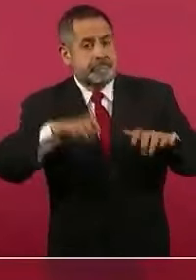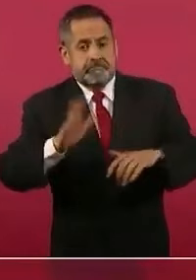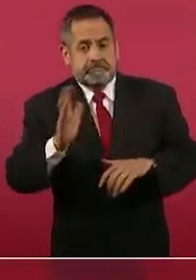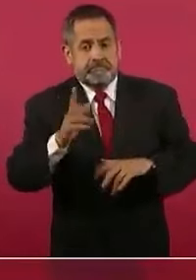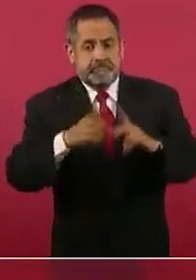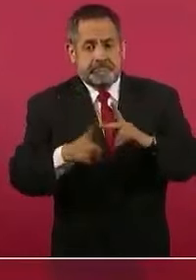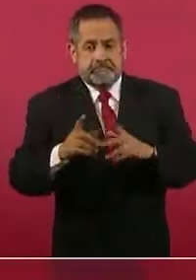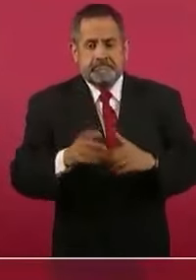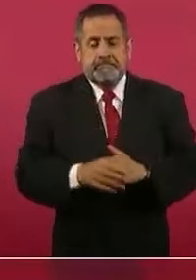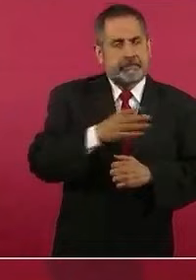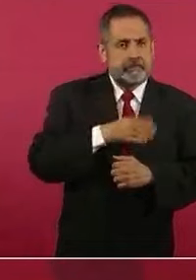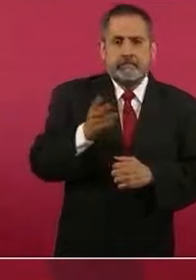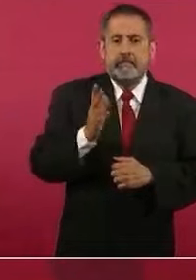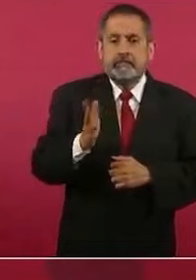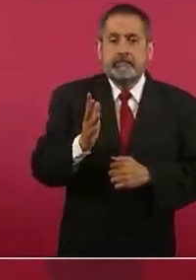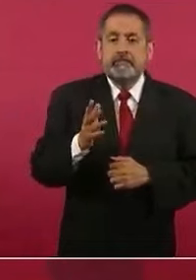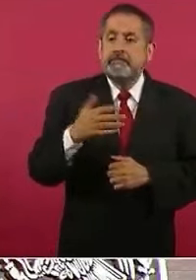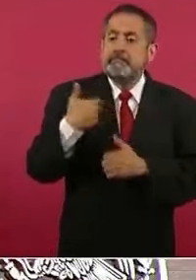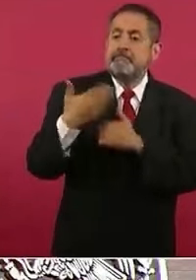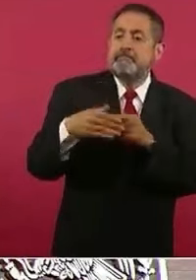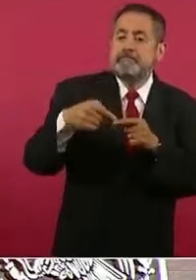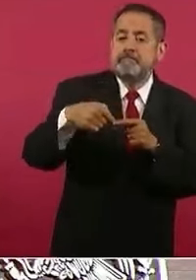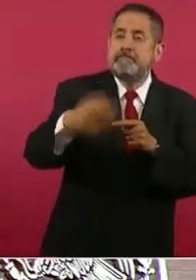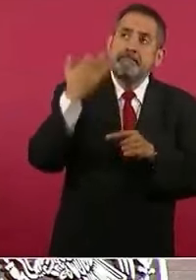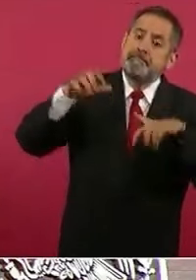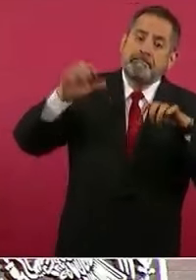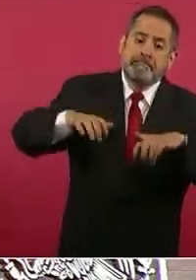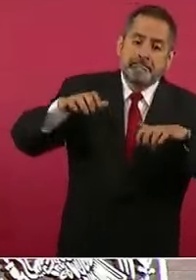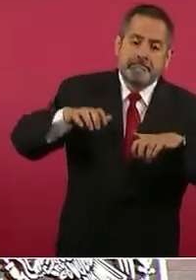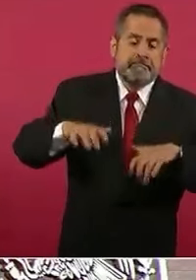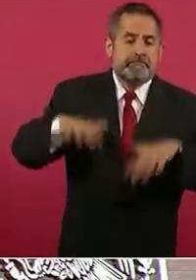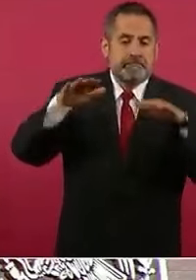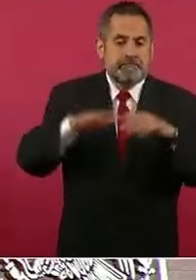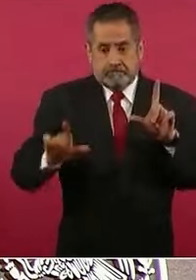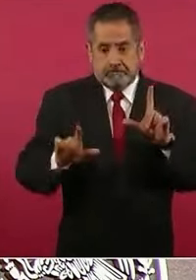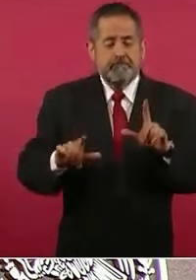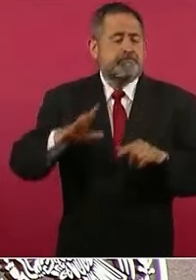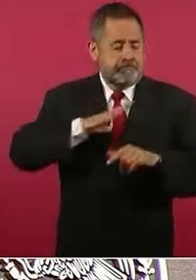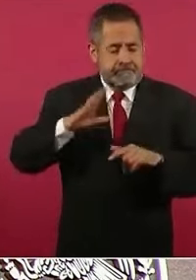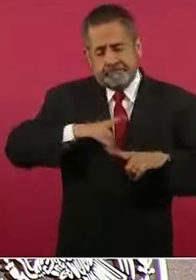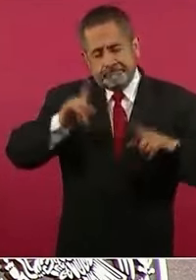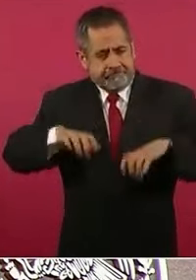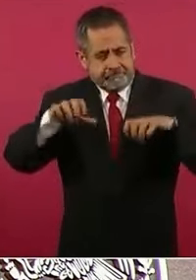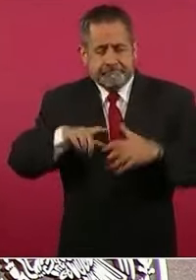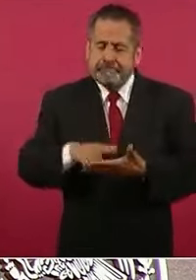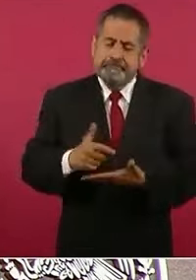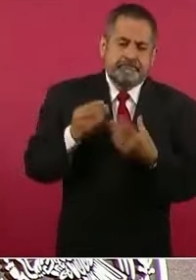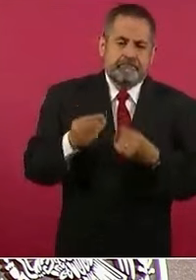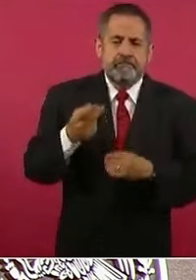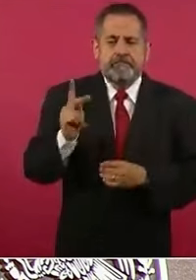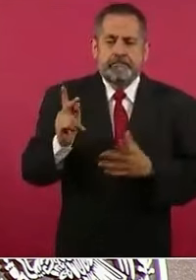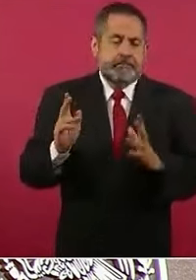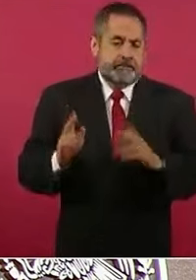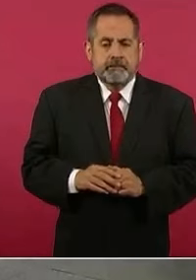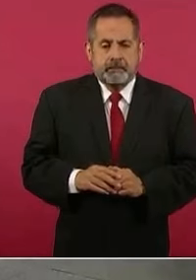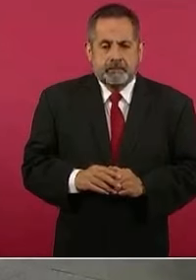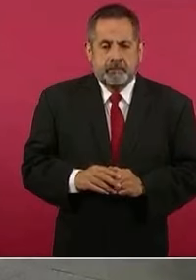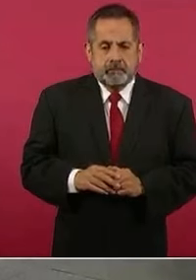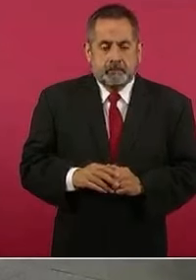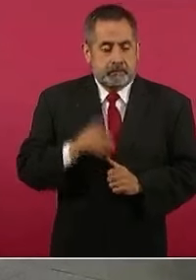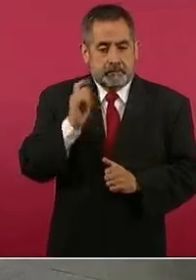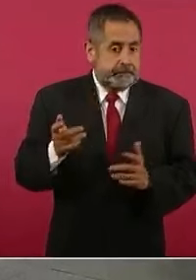porque ya viene la temporada de lluvia. Va a llegar a todo el territorio y también va a ayudar mucho. Pero